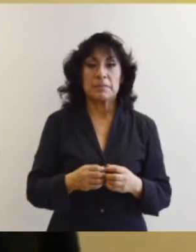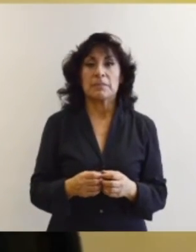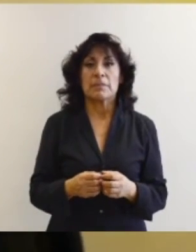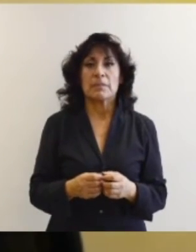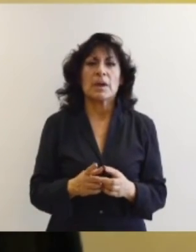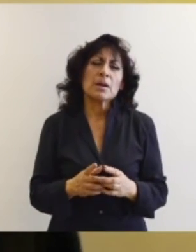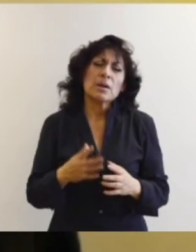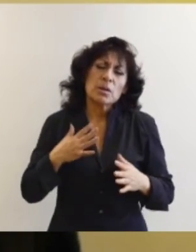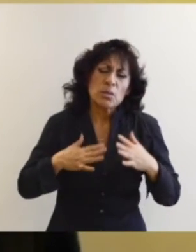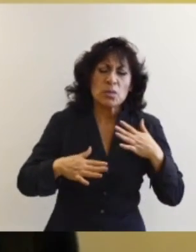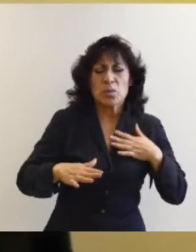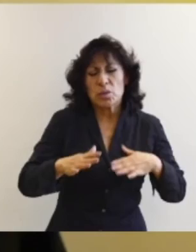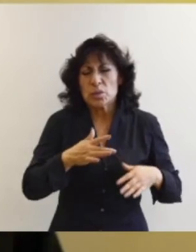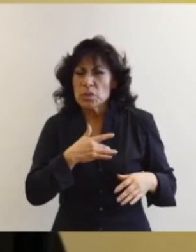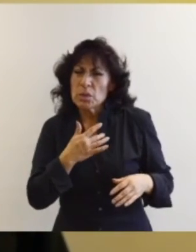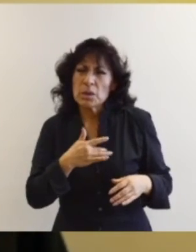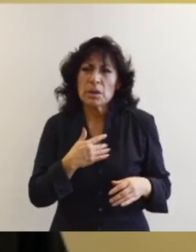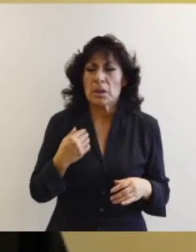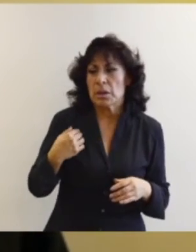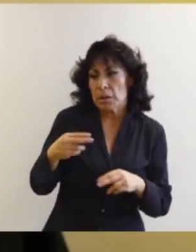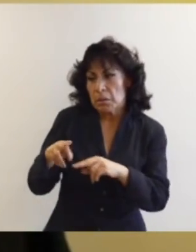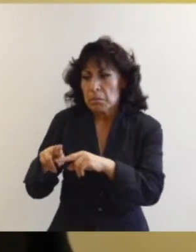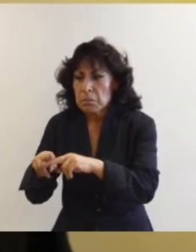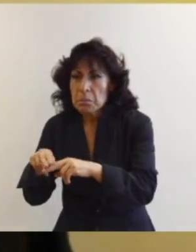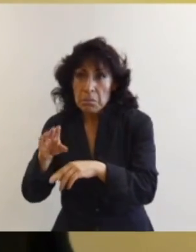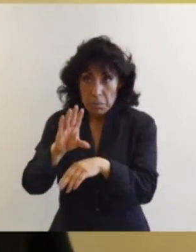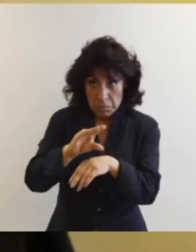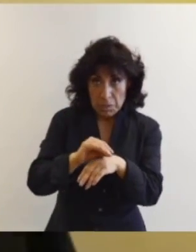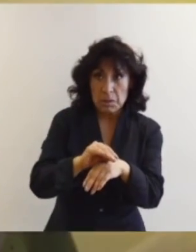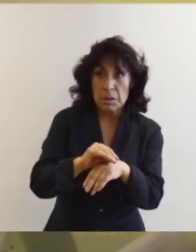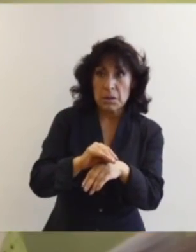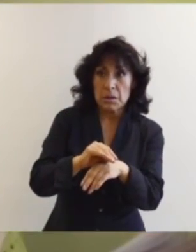¿Puedo sentarme un momento? Estoy algo cansada.